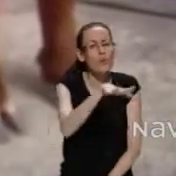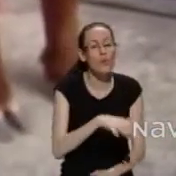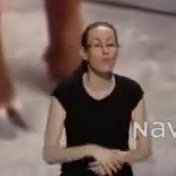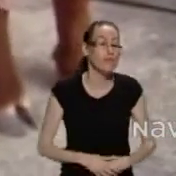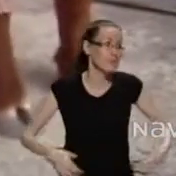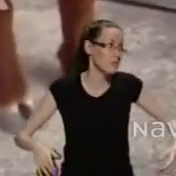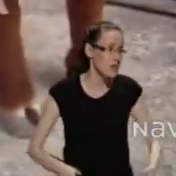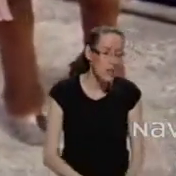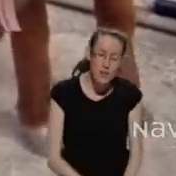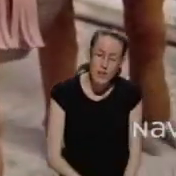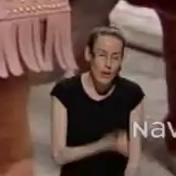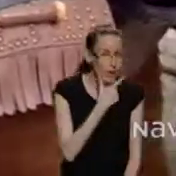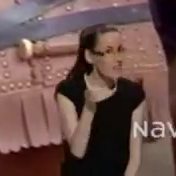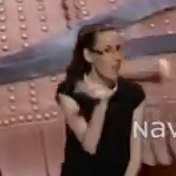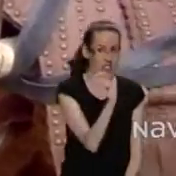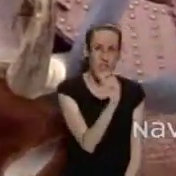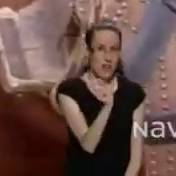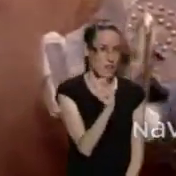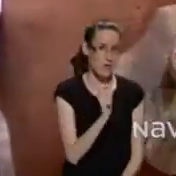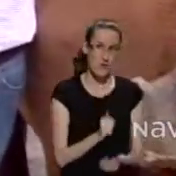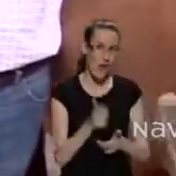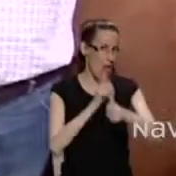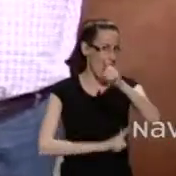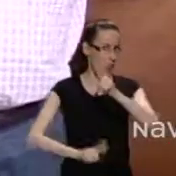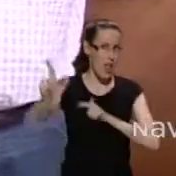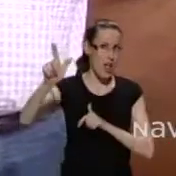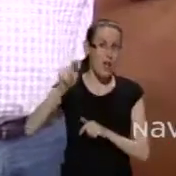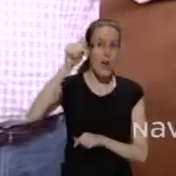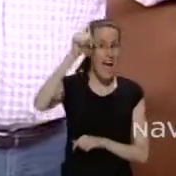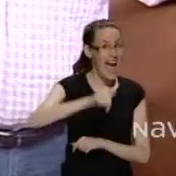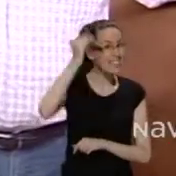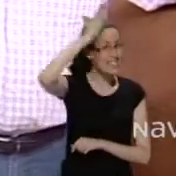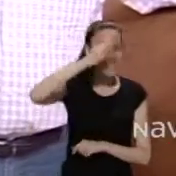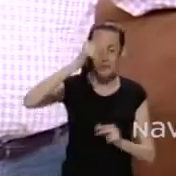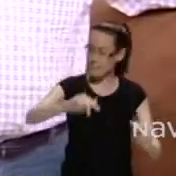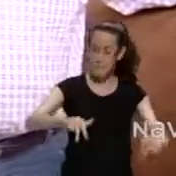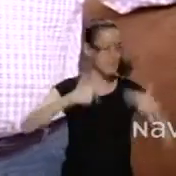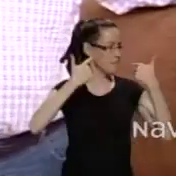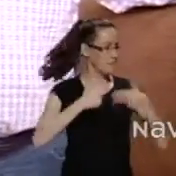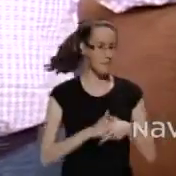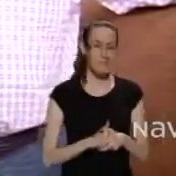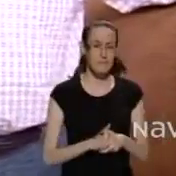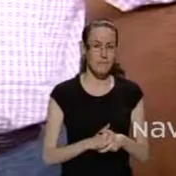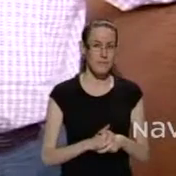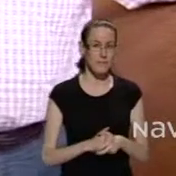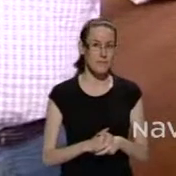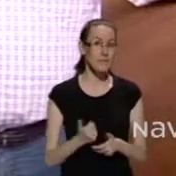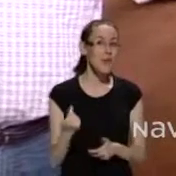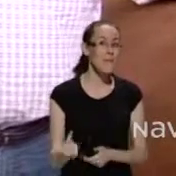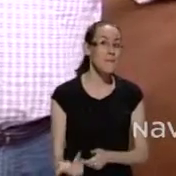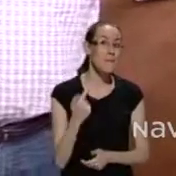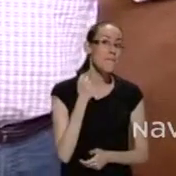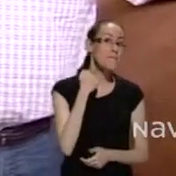hay que ir, hay que ir muy lejos a conseguir astas. ¿Sí? ¿Dónde? Porque en Navarra no nos dejan, en el matadero de Navarra no nos dejan sacar